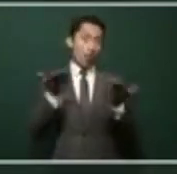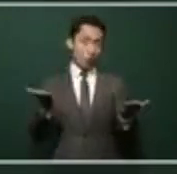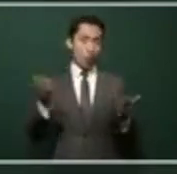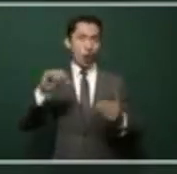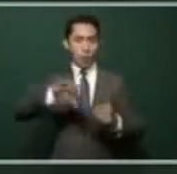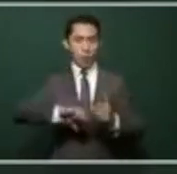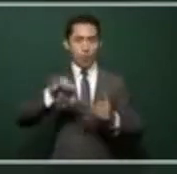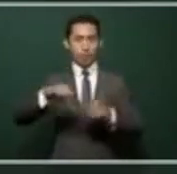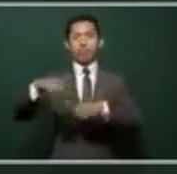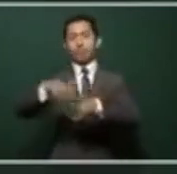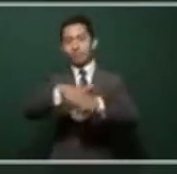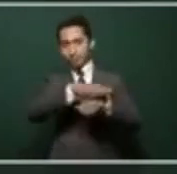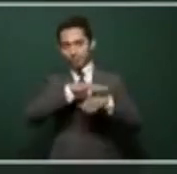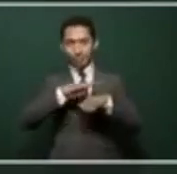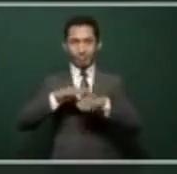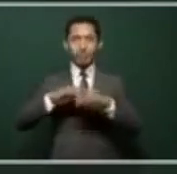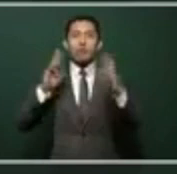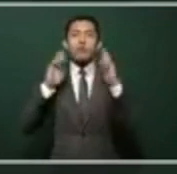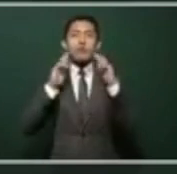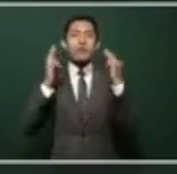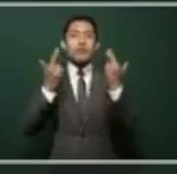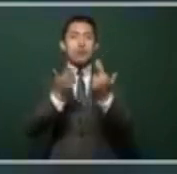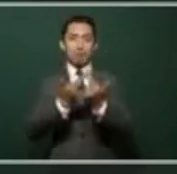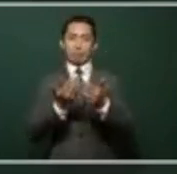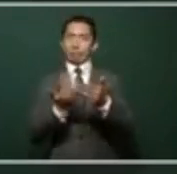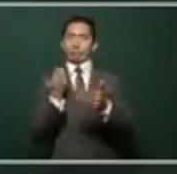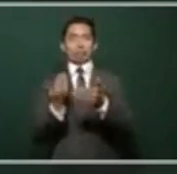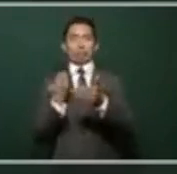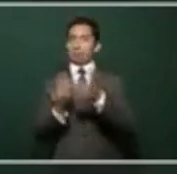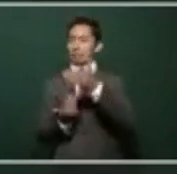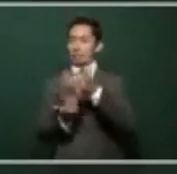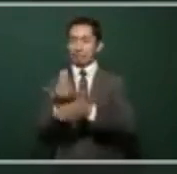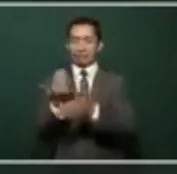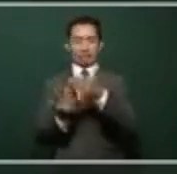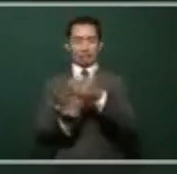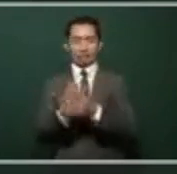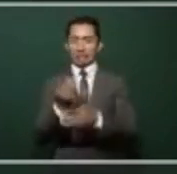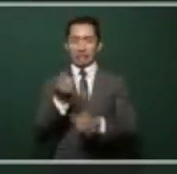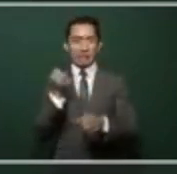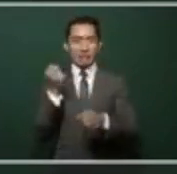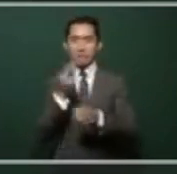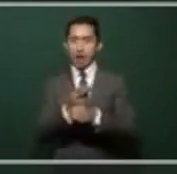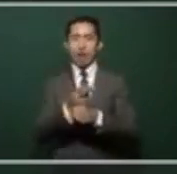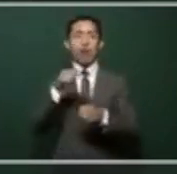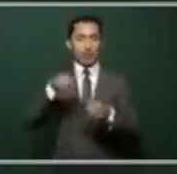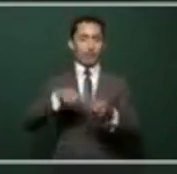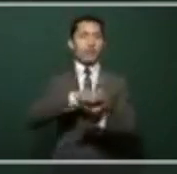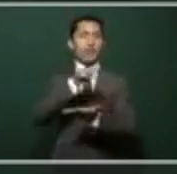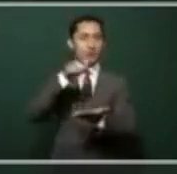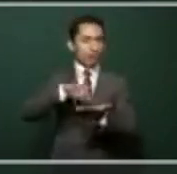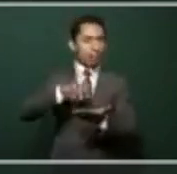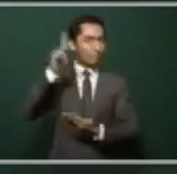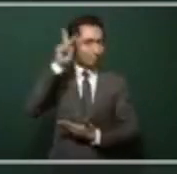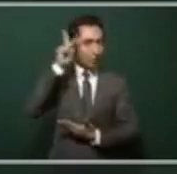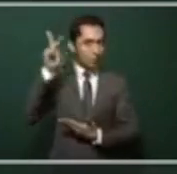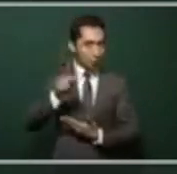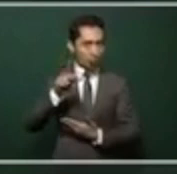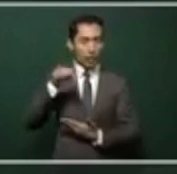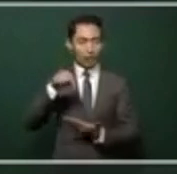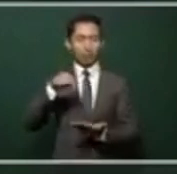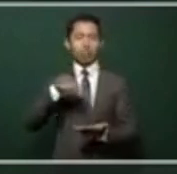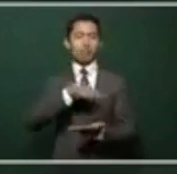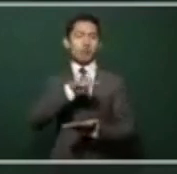celebró desde temprano aquí en Pachuca, en este